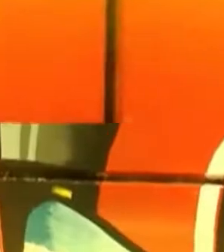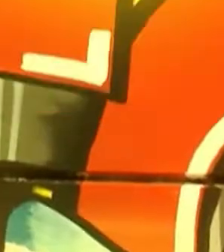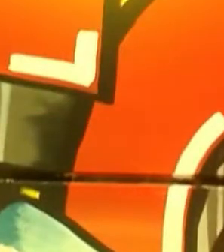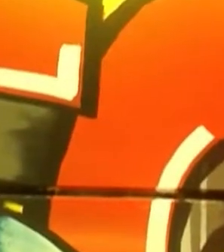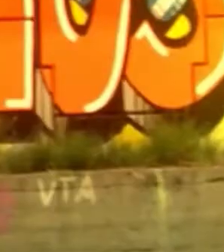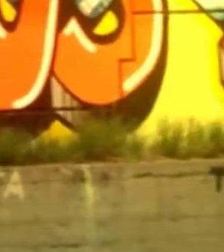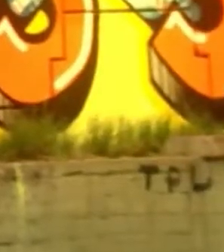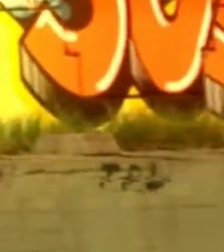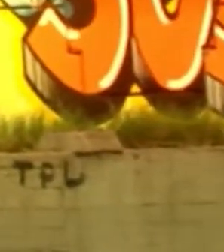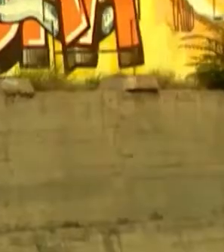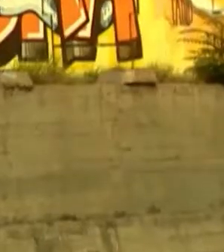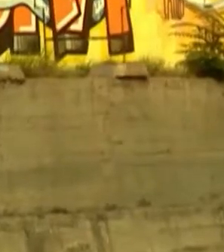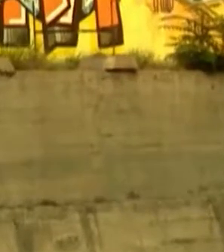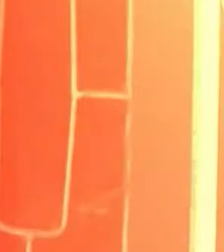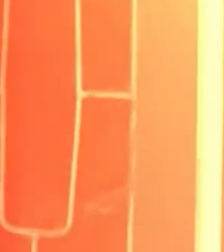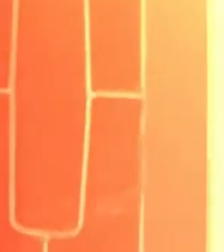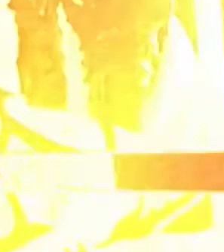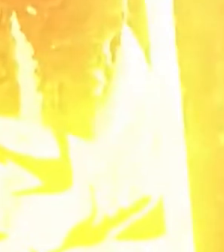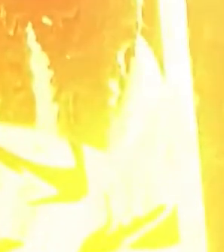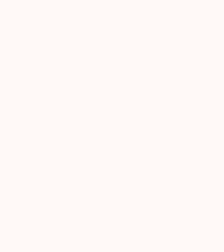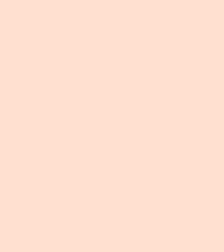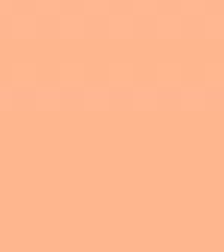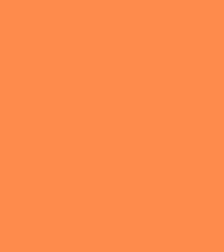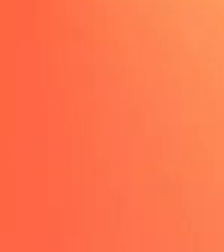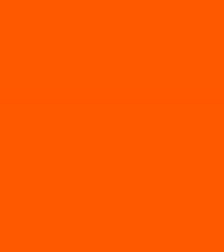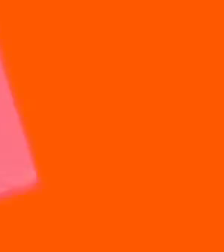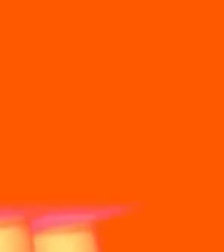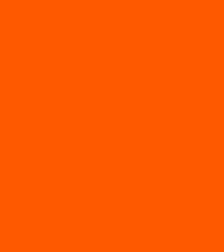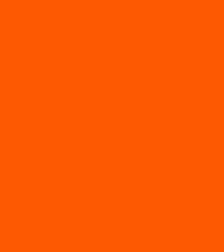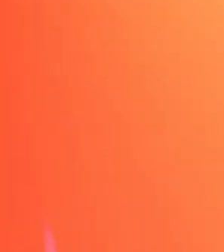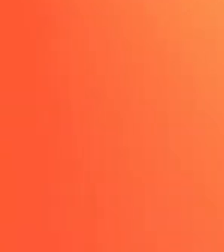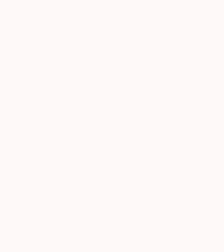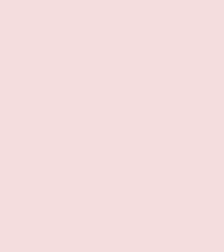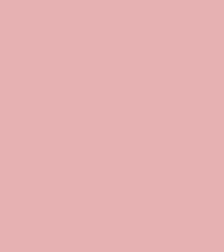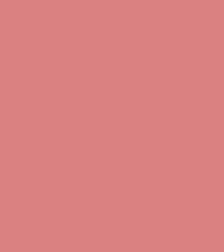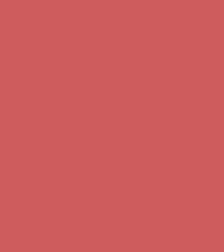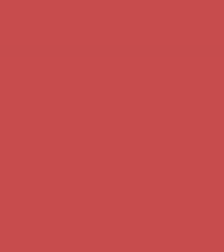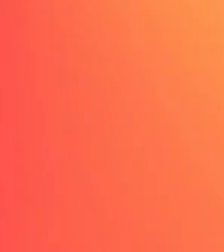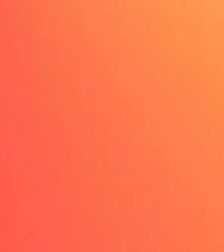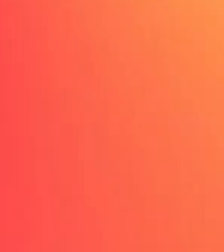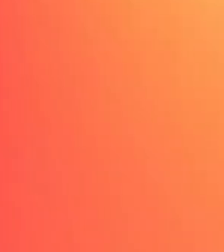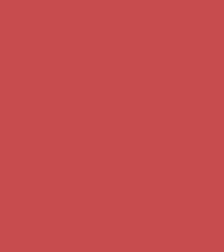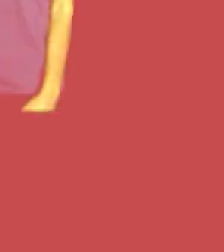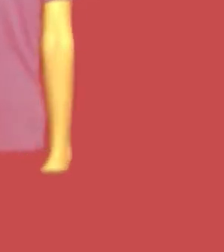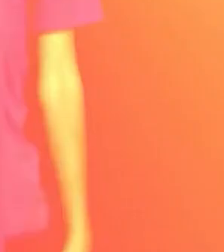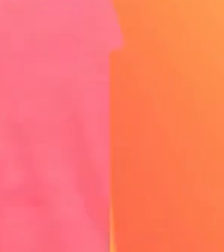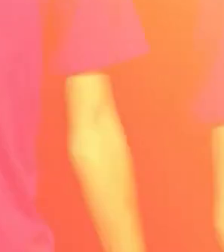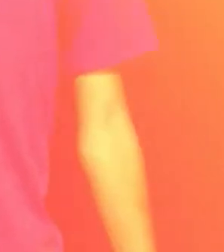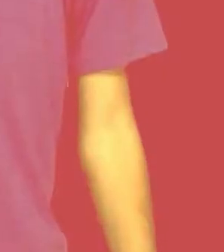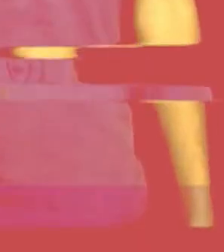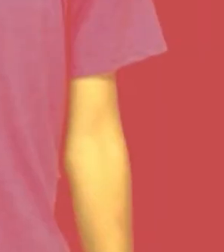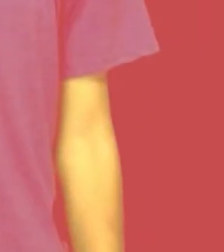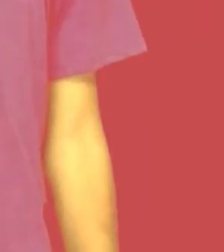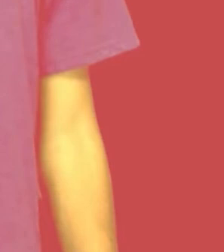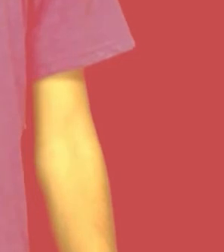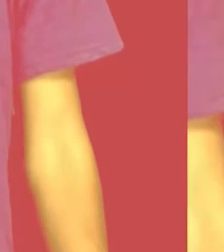todo. Somos dos, somos dos, somos dos. Somos dos, somos dos, somos dos. Somos dos,